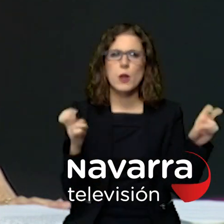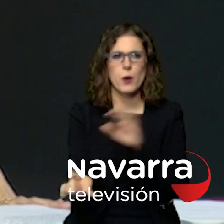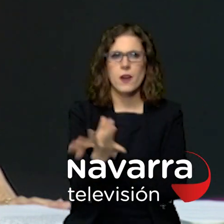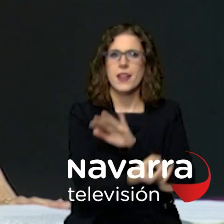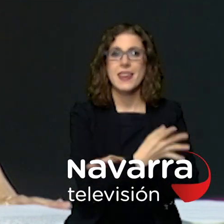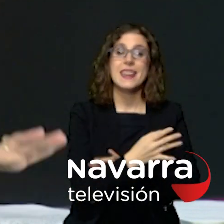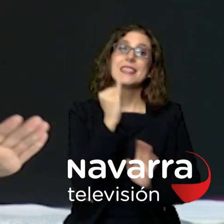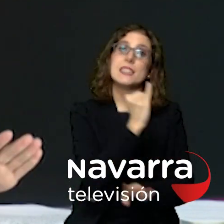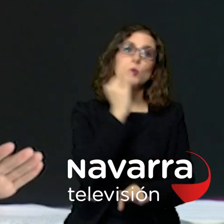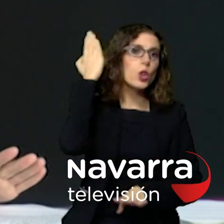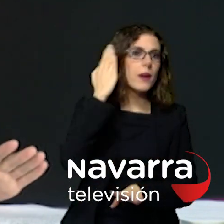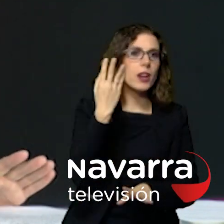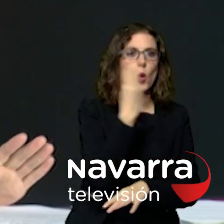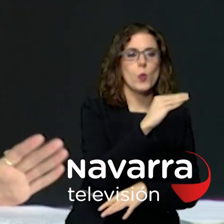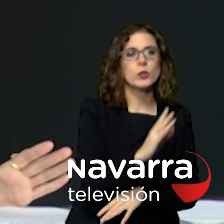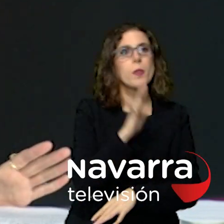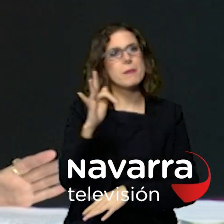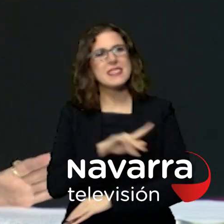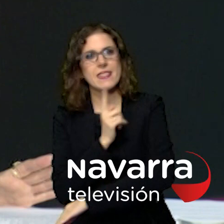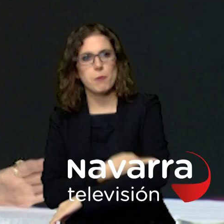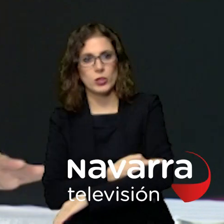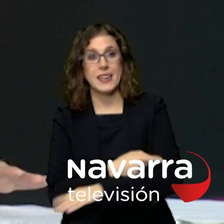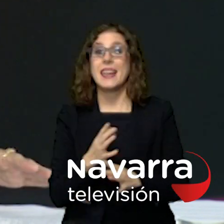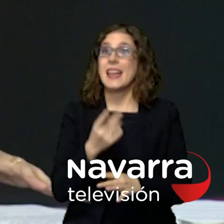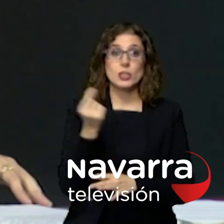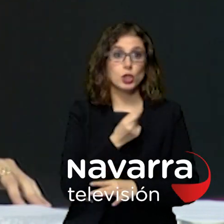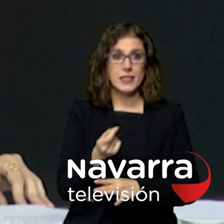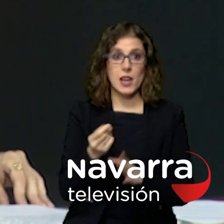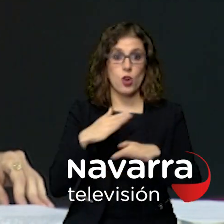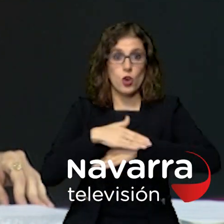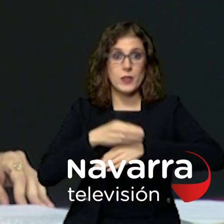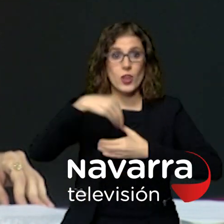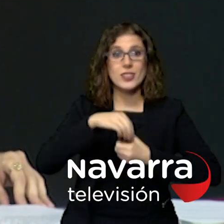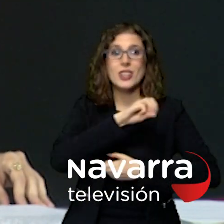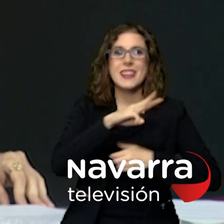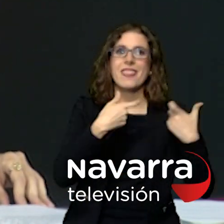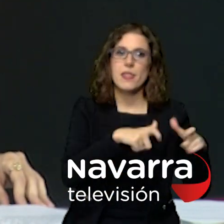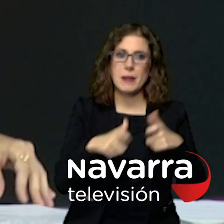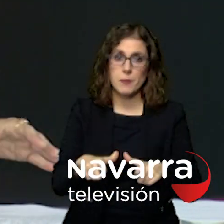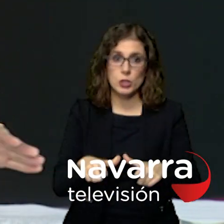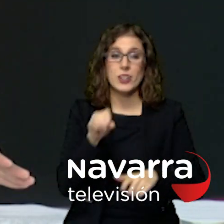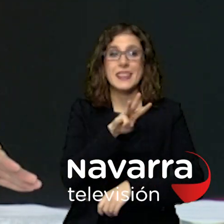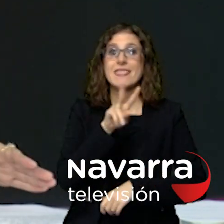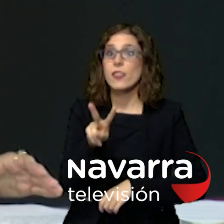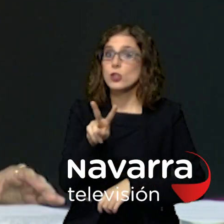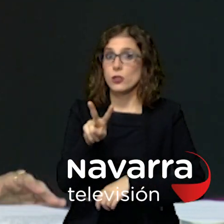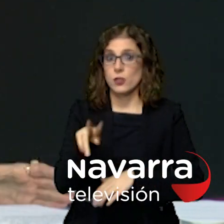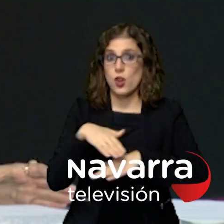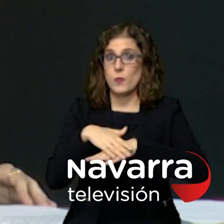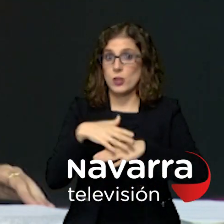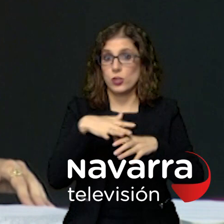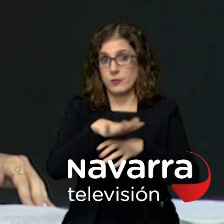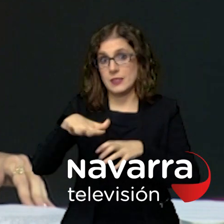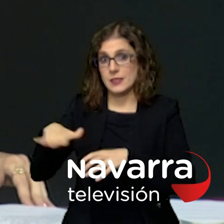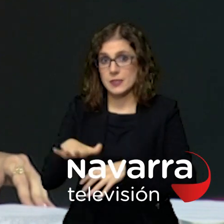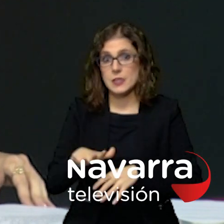Instituto del Deporte. En total componen el gobierno 13 departamentos, 32 direcciones generales y 10 organismos autónomos. Pero el Ejecutivo sigue sin decir